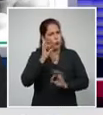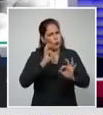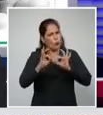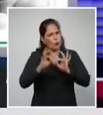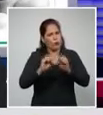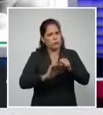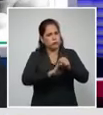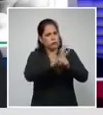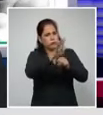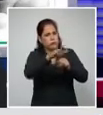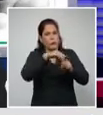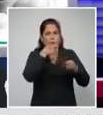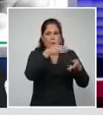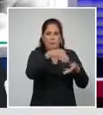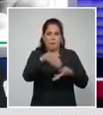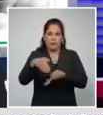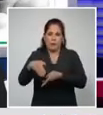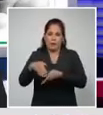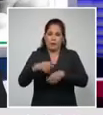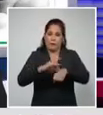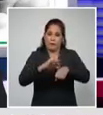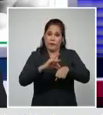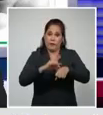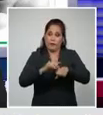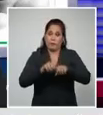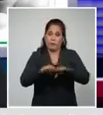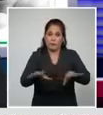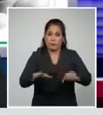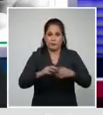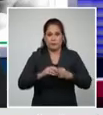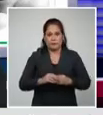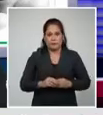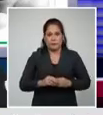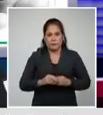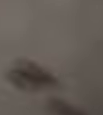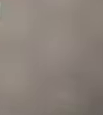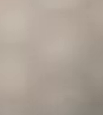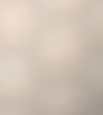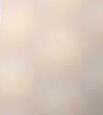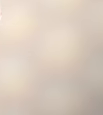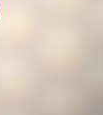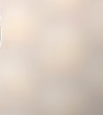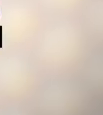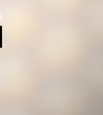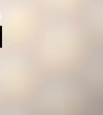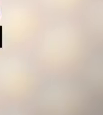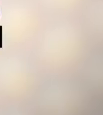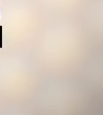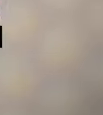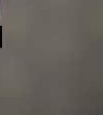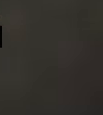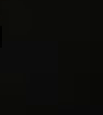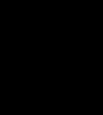sigue matando personas e infectando en nuestro país. Tenga usted buenos días.